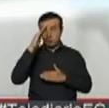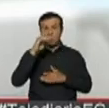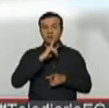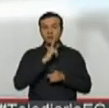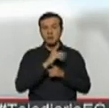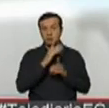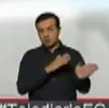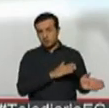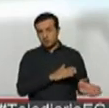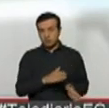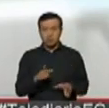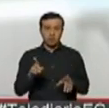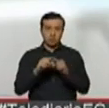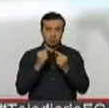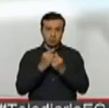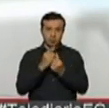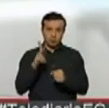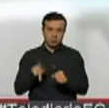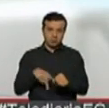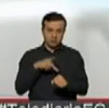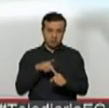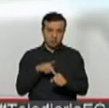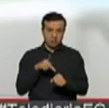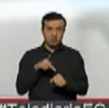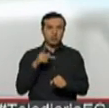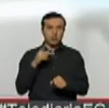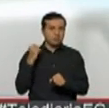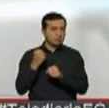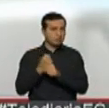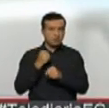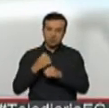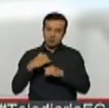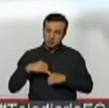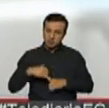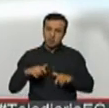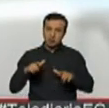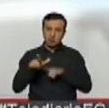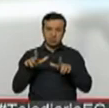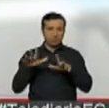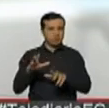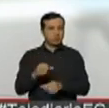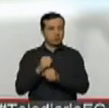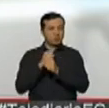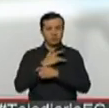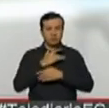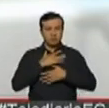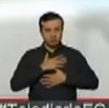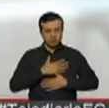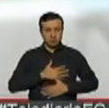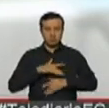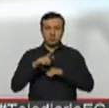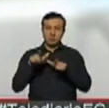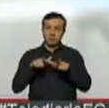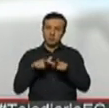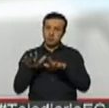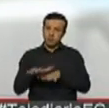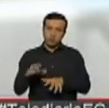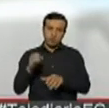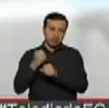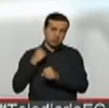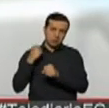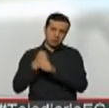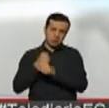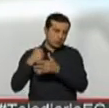Nacional, como cuerpos colegiados, como el SECMI, no vamos a dejar de trabajar hasta recuperar la seguridad, la tranquilidad de estos espacios y vamos a